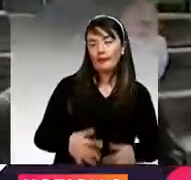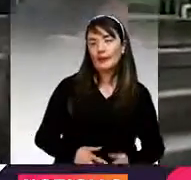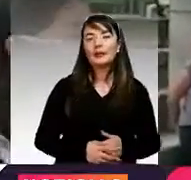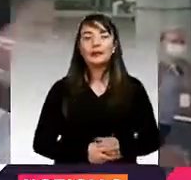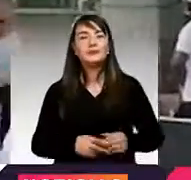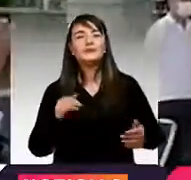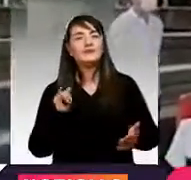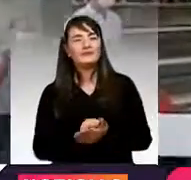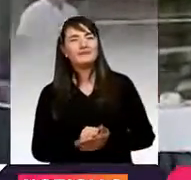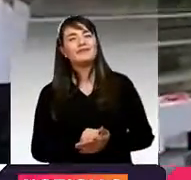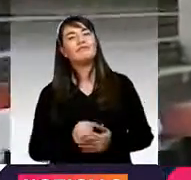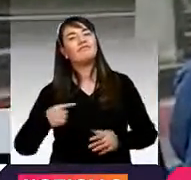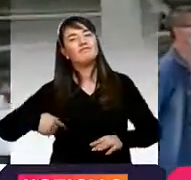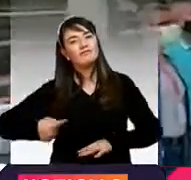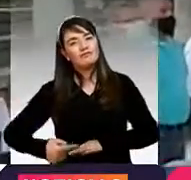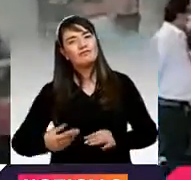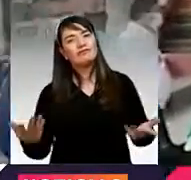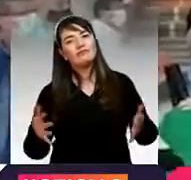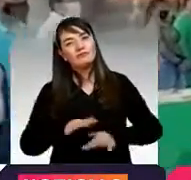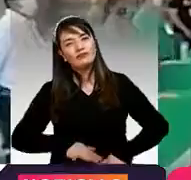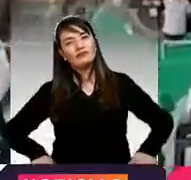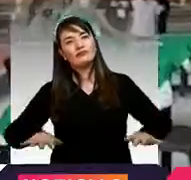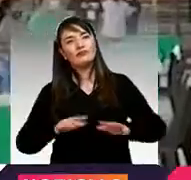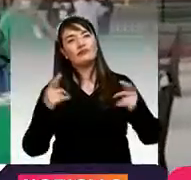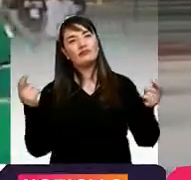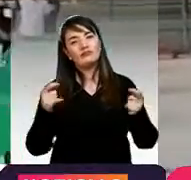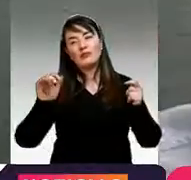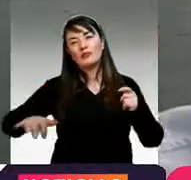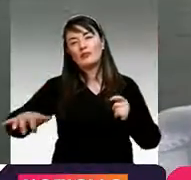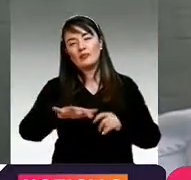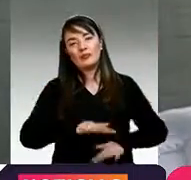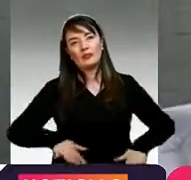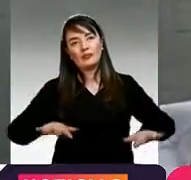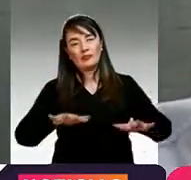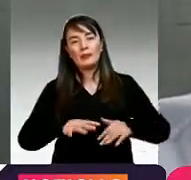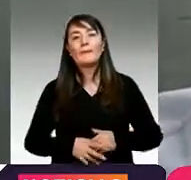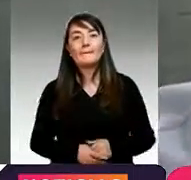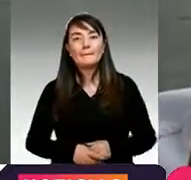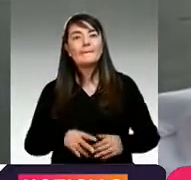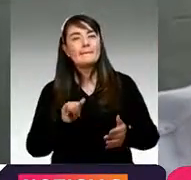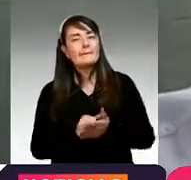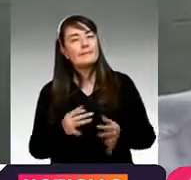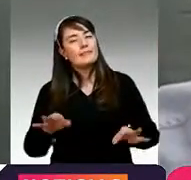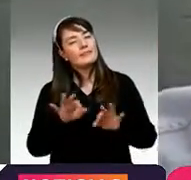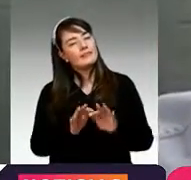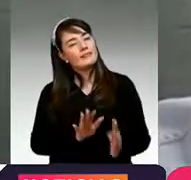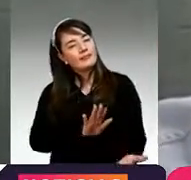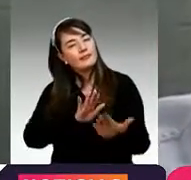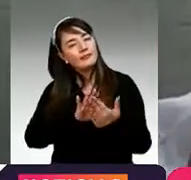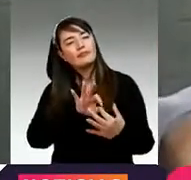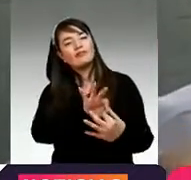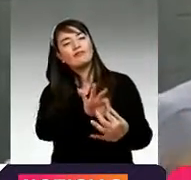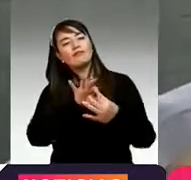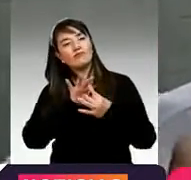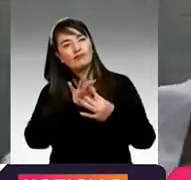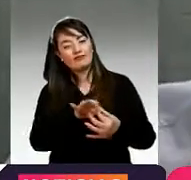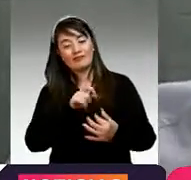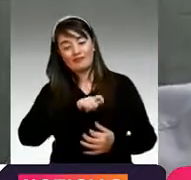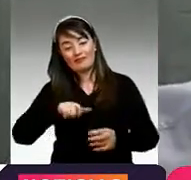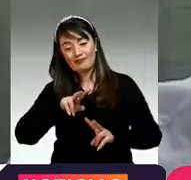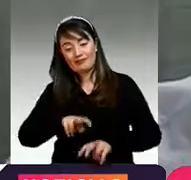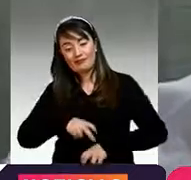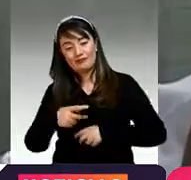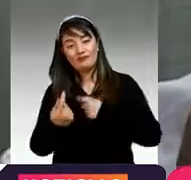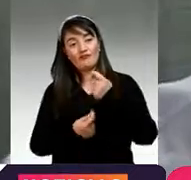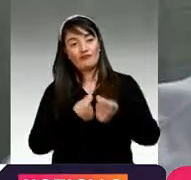rondas se seguirán desarrollando en el resto de provincias del departamento. Generar un acercamiento, una alianza con productores, con comercializadores de